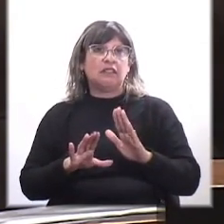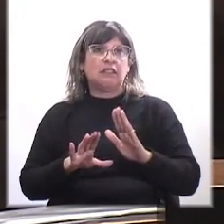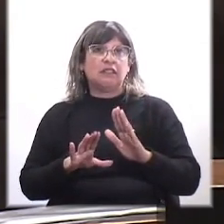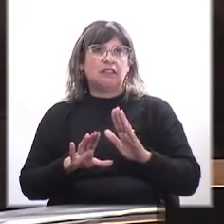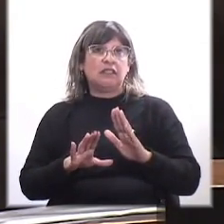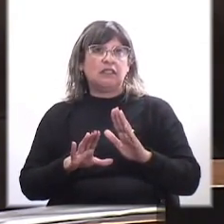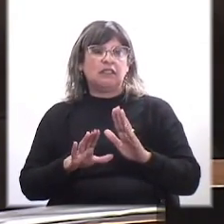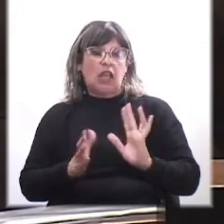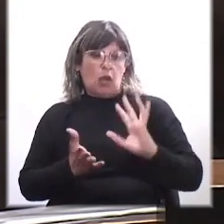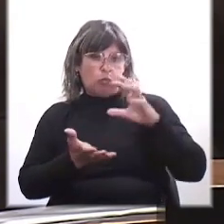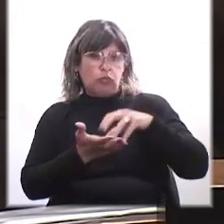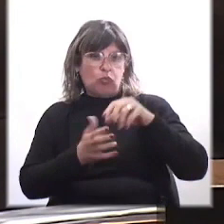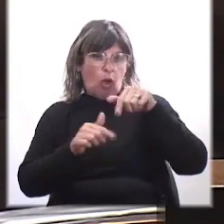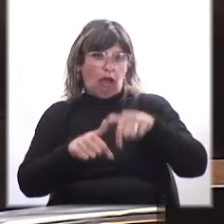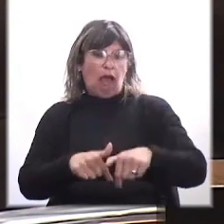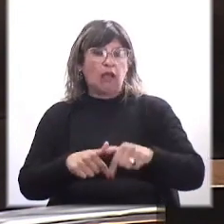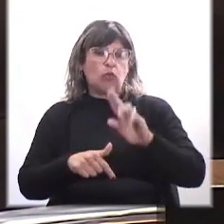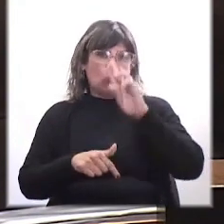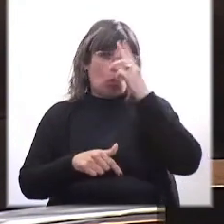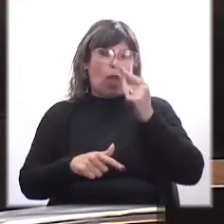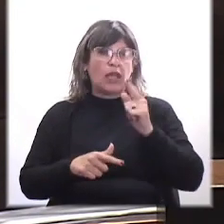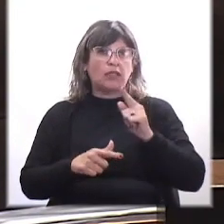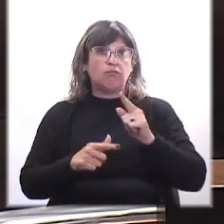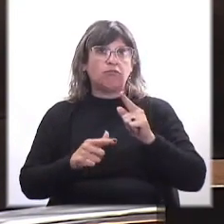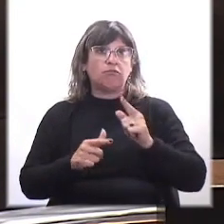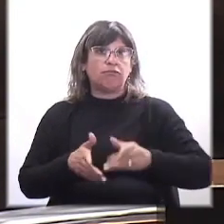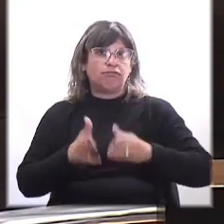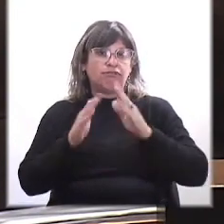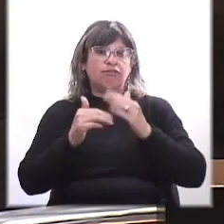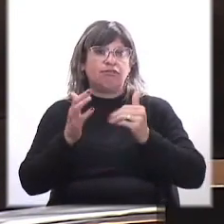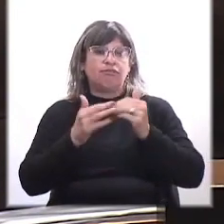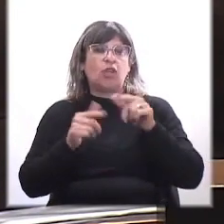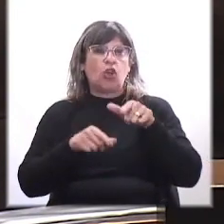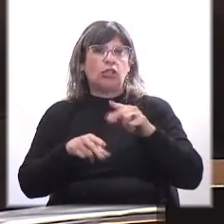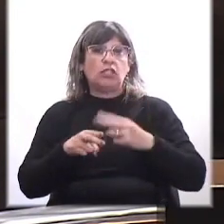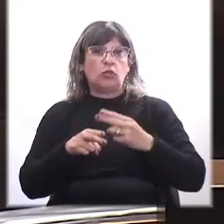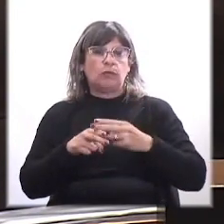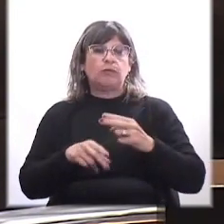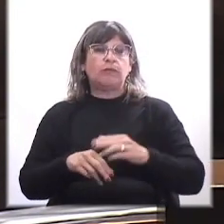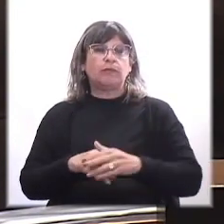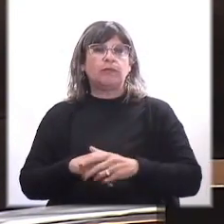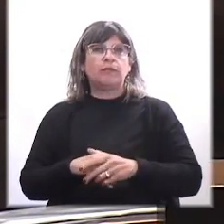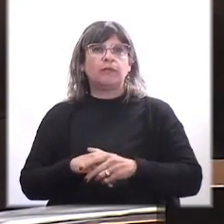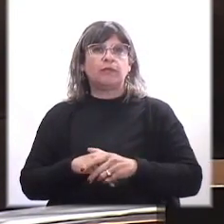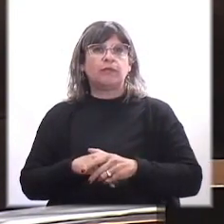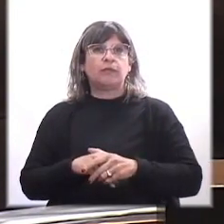su filial aquí en Uruguay con esa denominación.